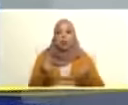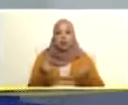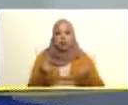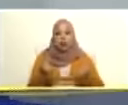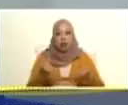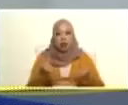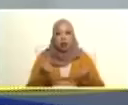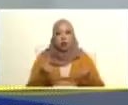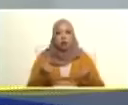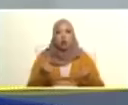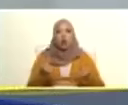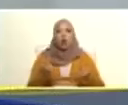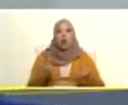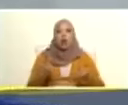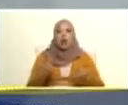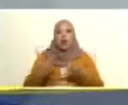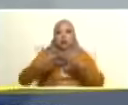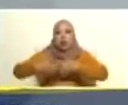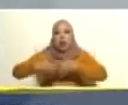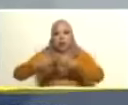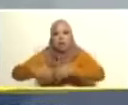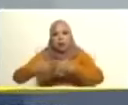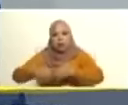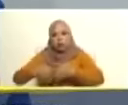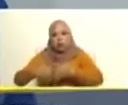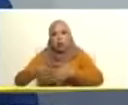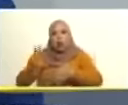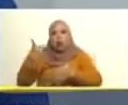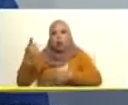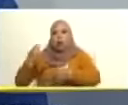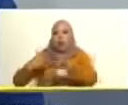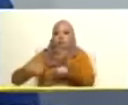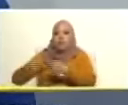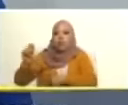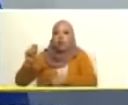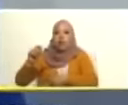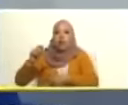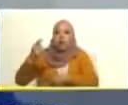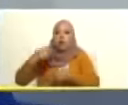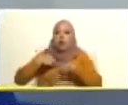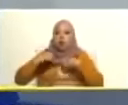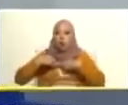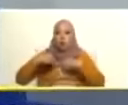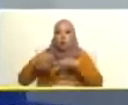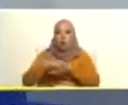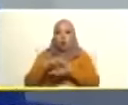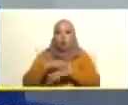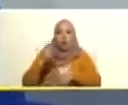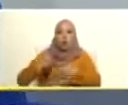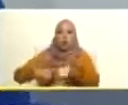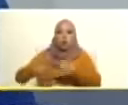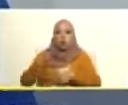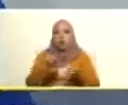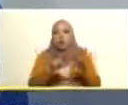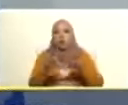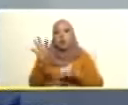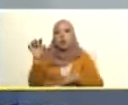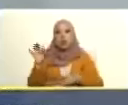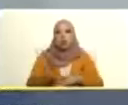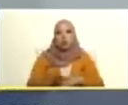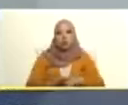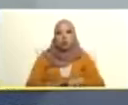sector terciario, que es el comercio al mayor y a deltal, que lleva un